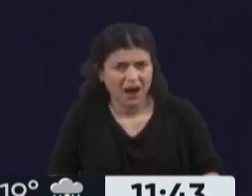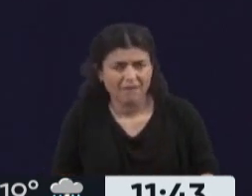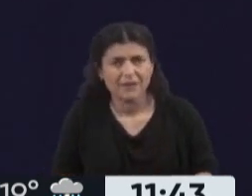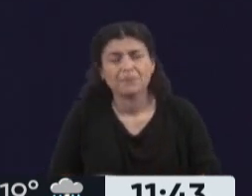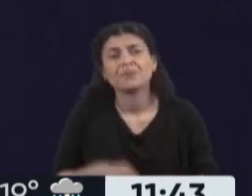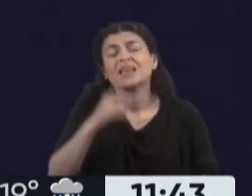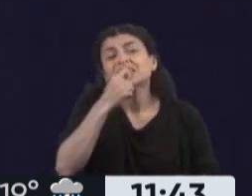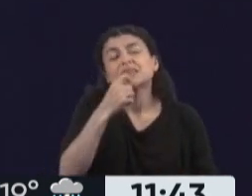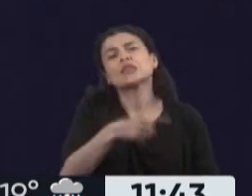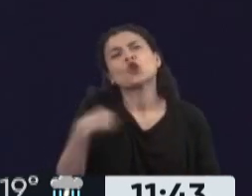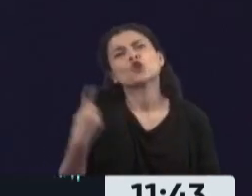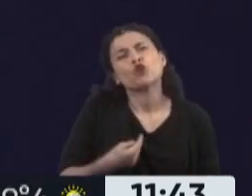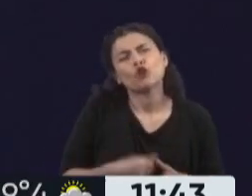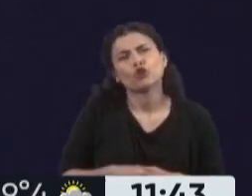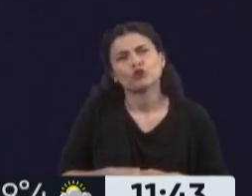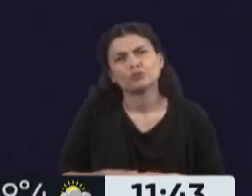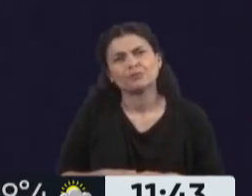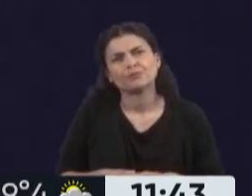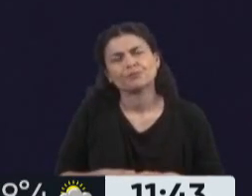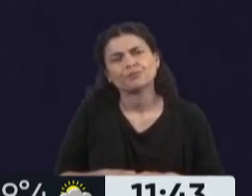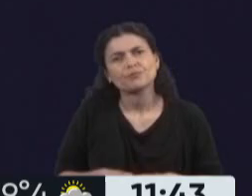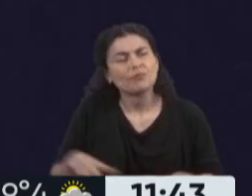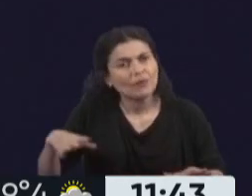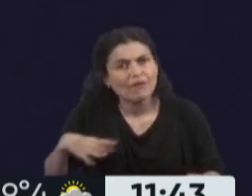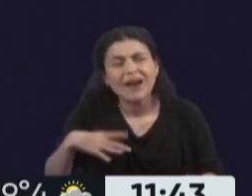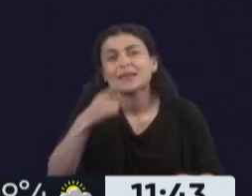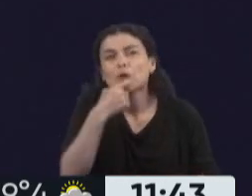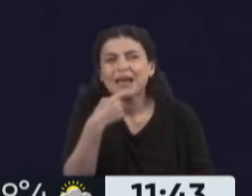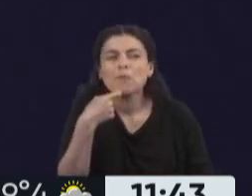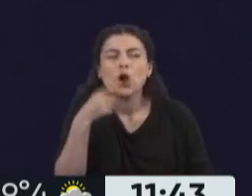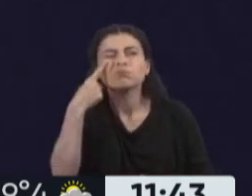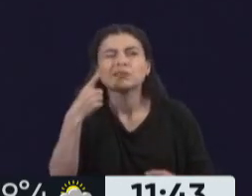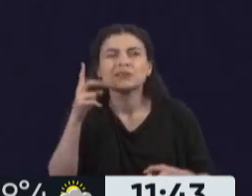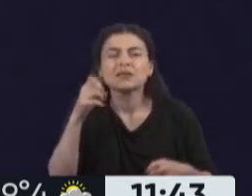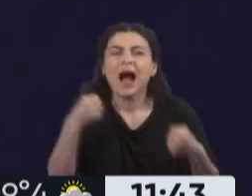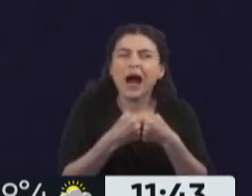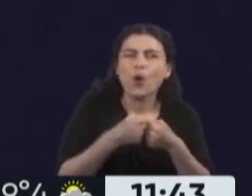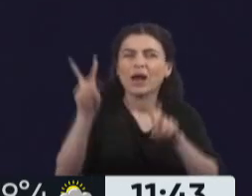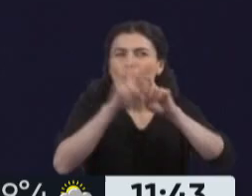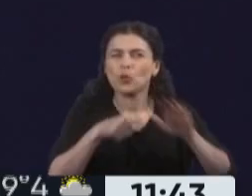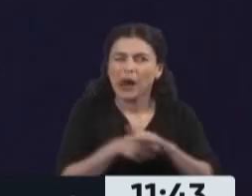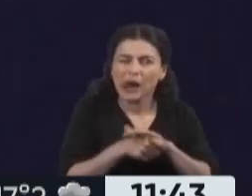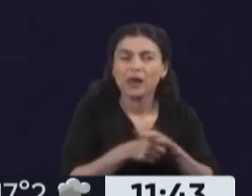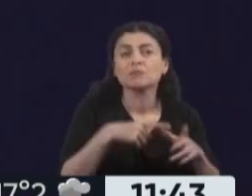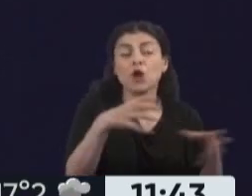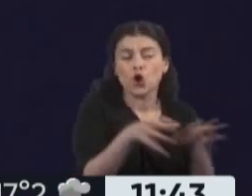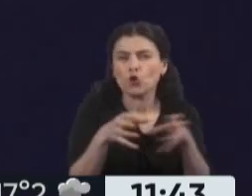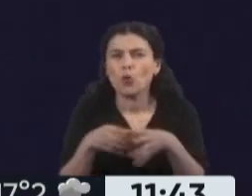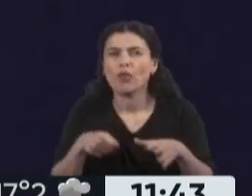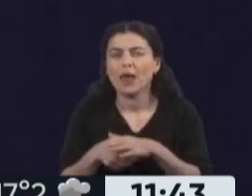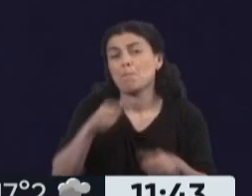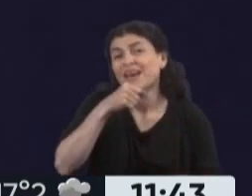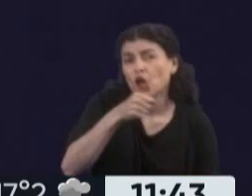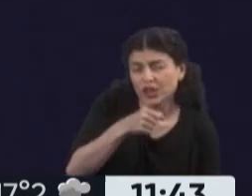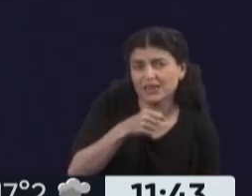hemos pagado, de que no hemos asignado pauta, o que la pauta que se asigna es